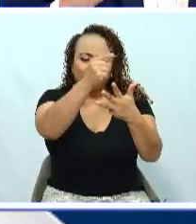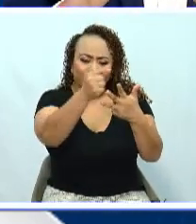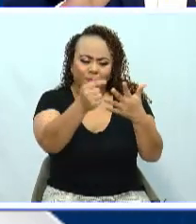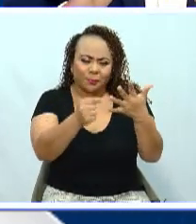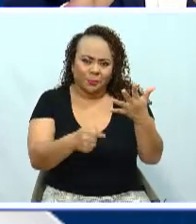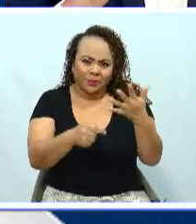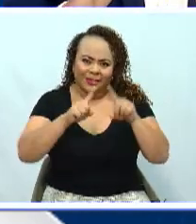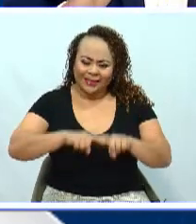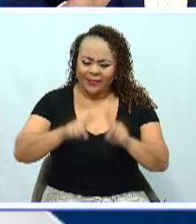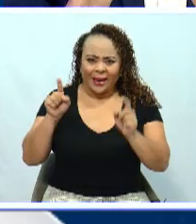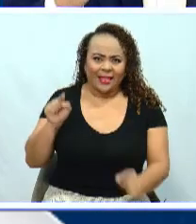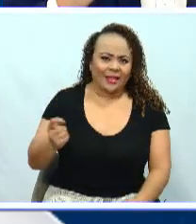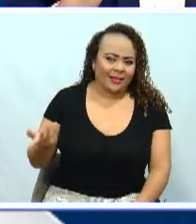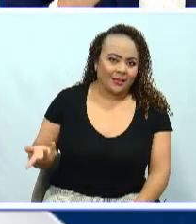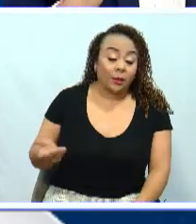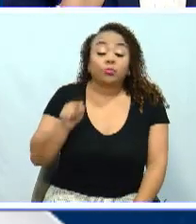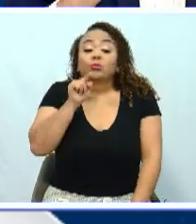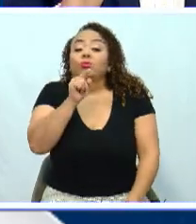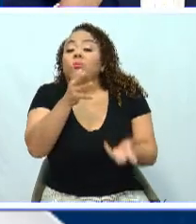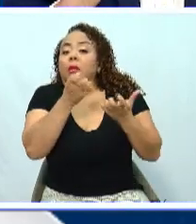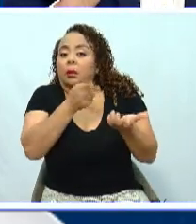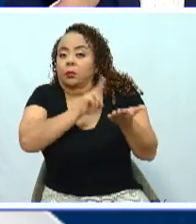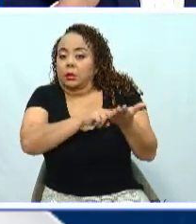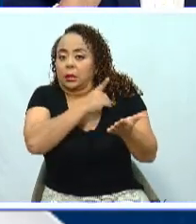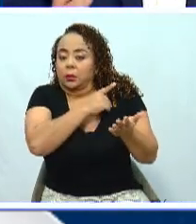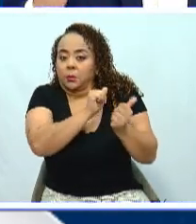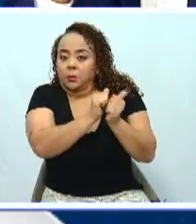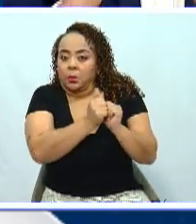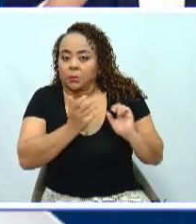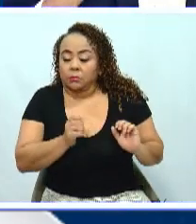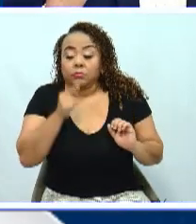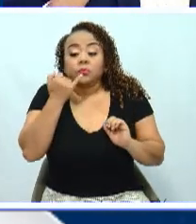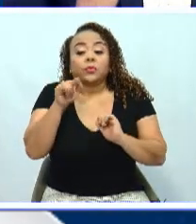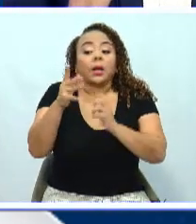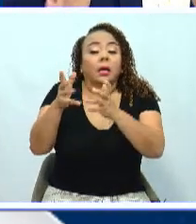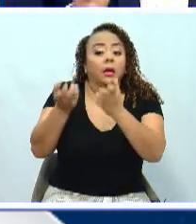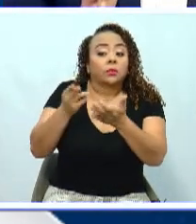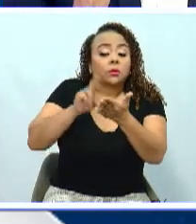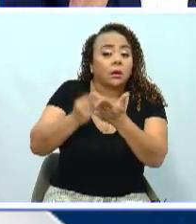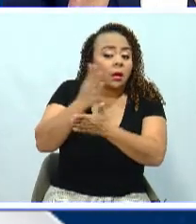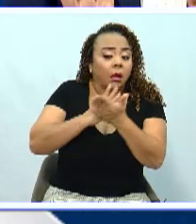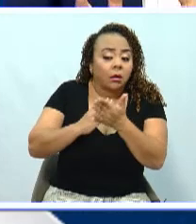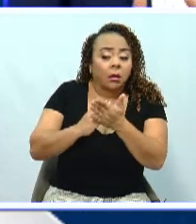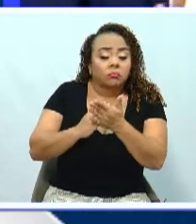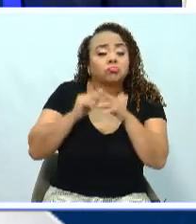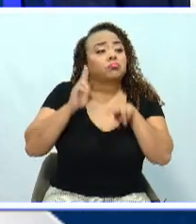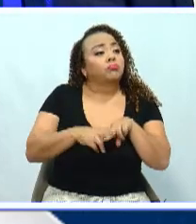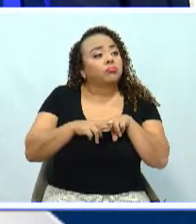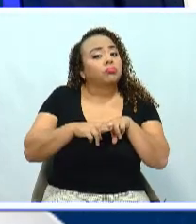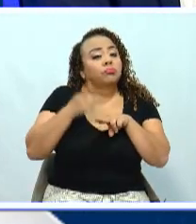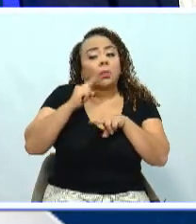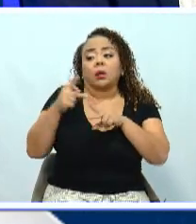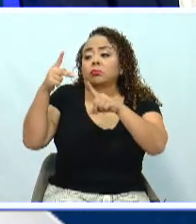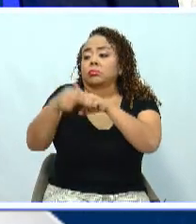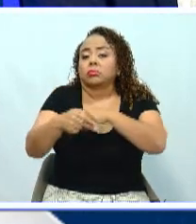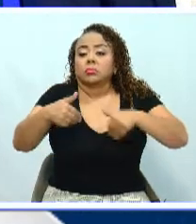muy distintas muy diferentes Si usted quiere contratar un director deportivo si lo que quiere es contratar a alguien que esté calentando la silla para que